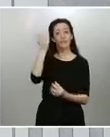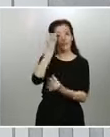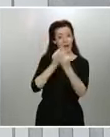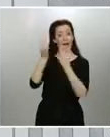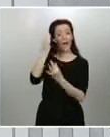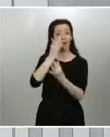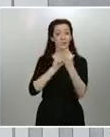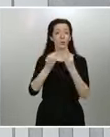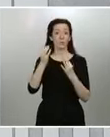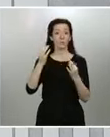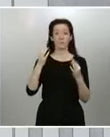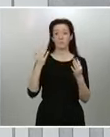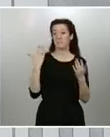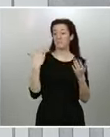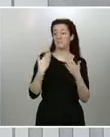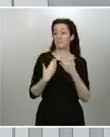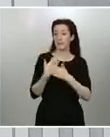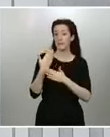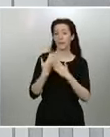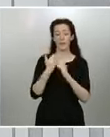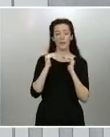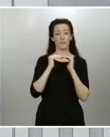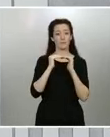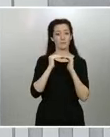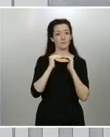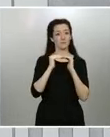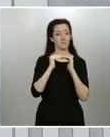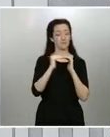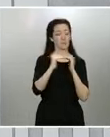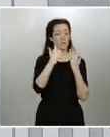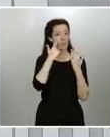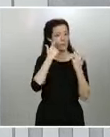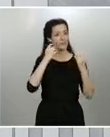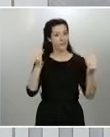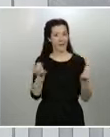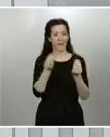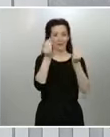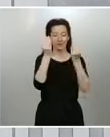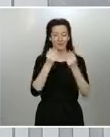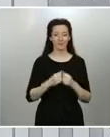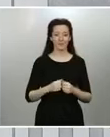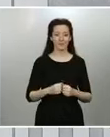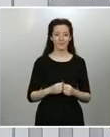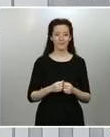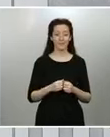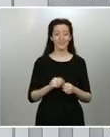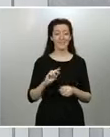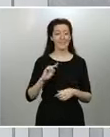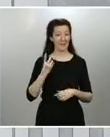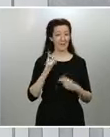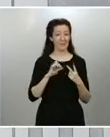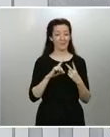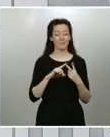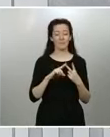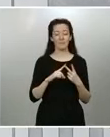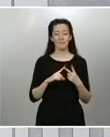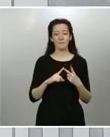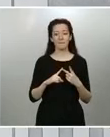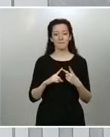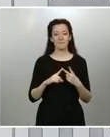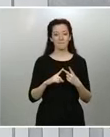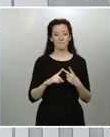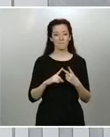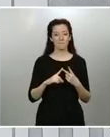mejorando claramente diaria segunda cuestión que quería comentarles hace referencia a la